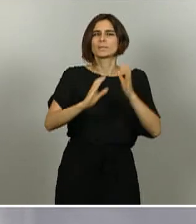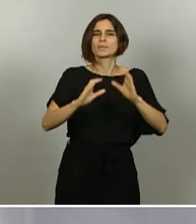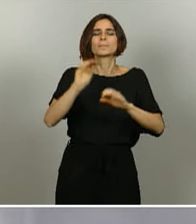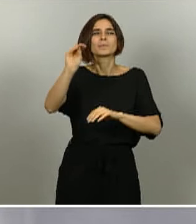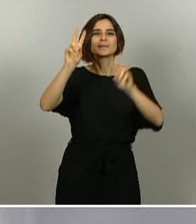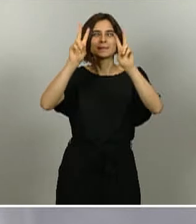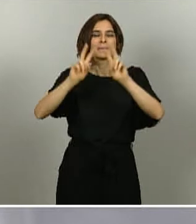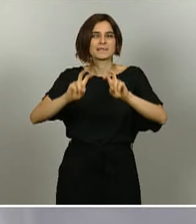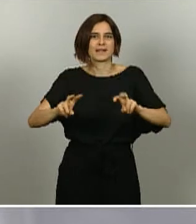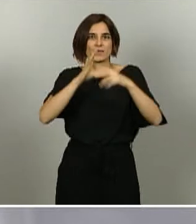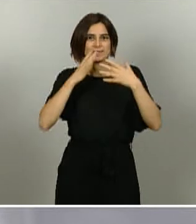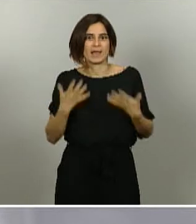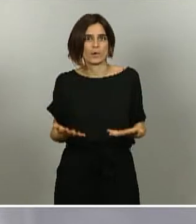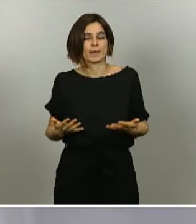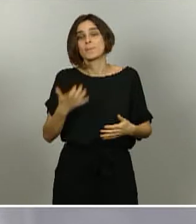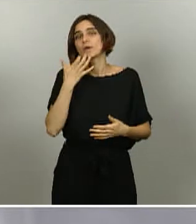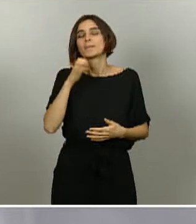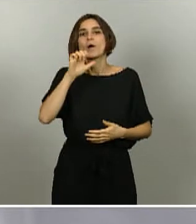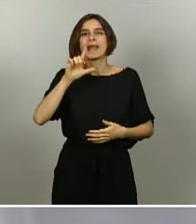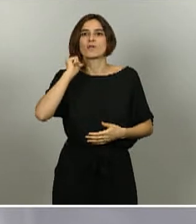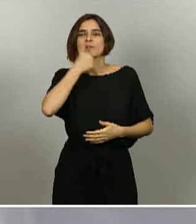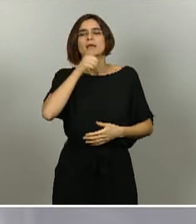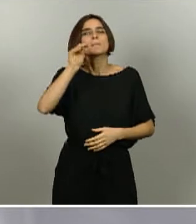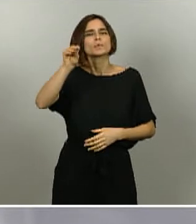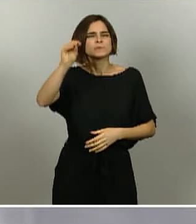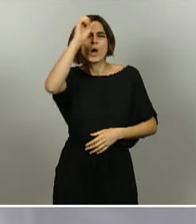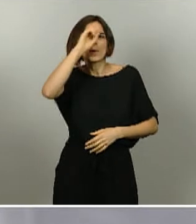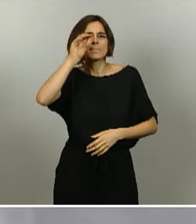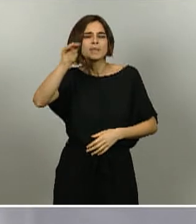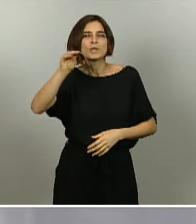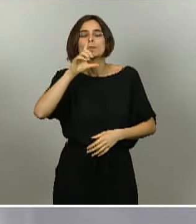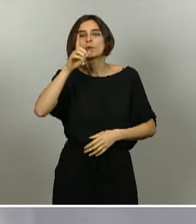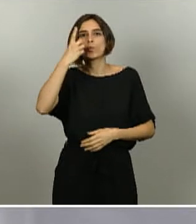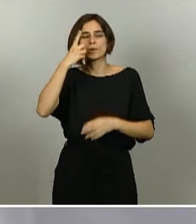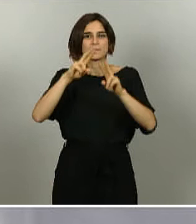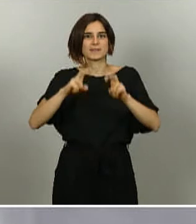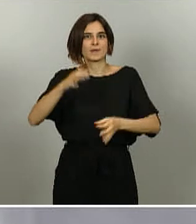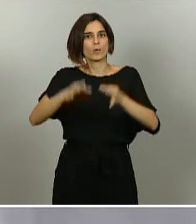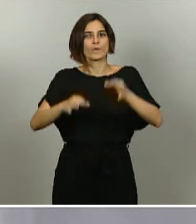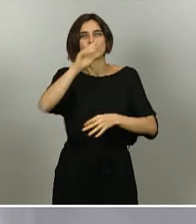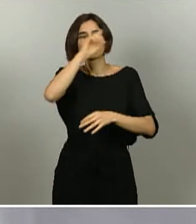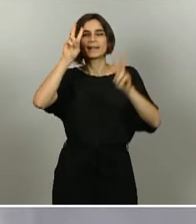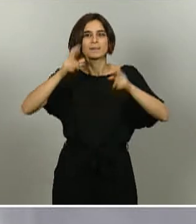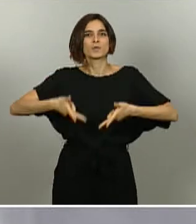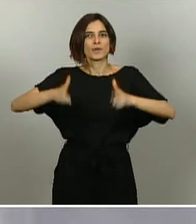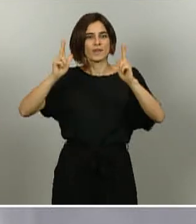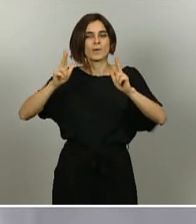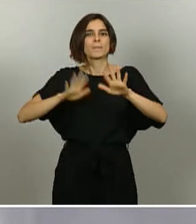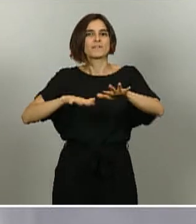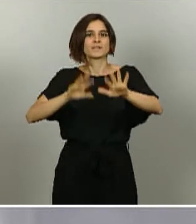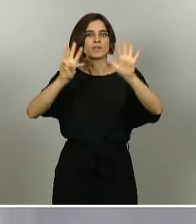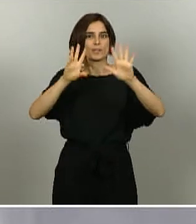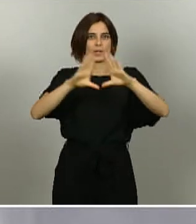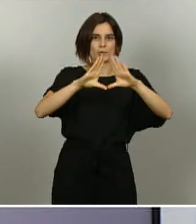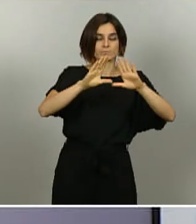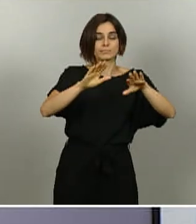le dice qué opina de la investigación de un juzgado de Madrid sobre la autorización de la manifestación del 8M. OK Diario, además,